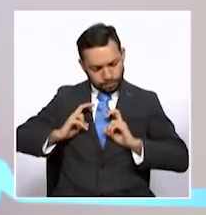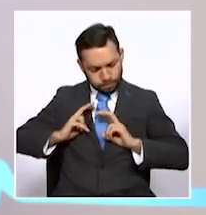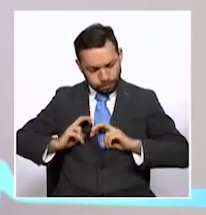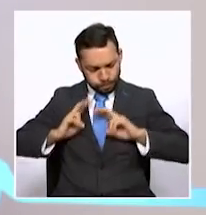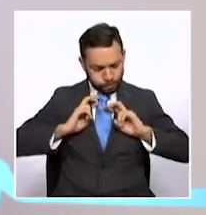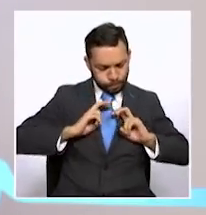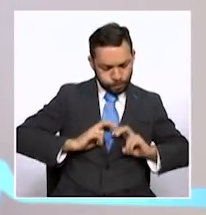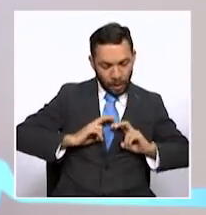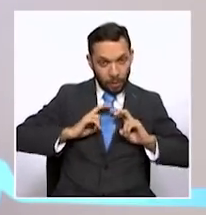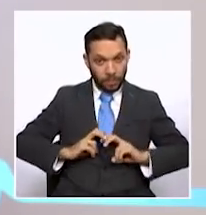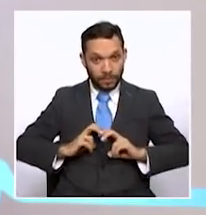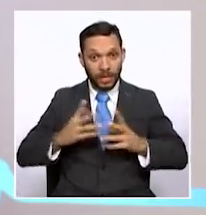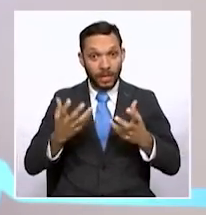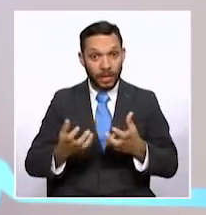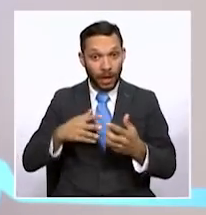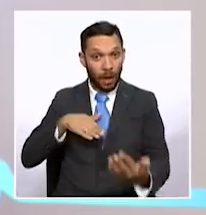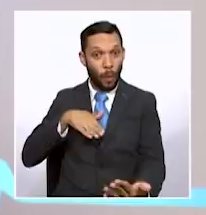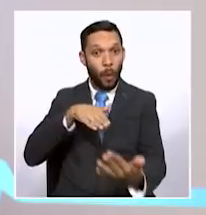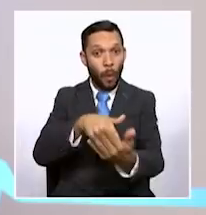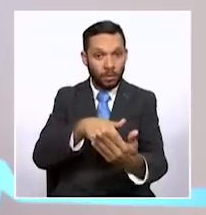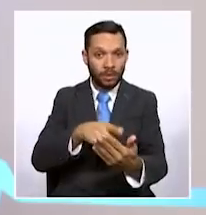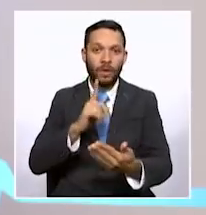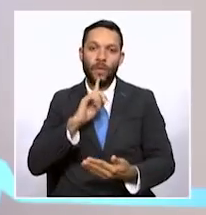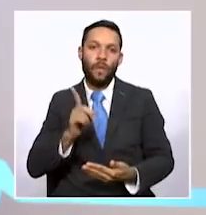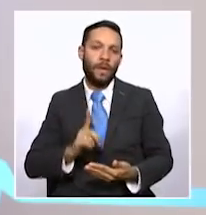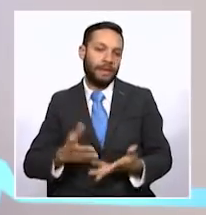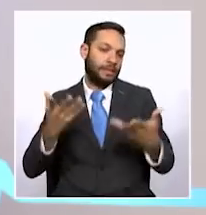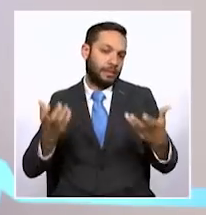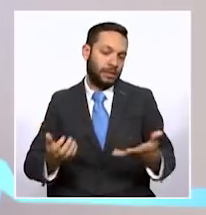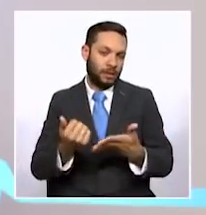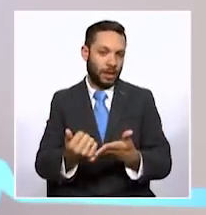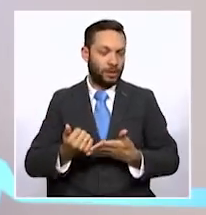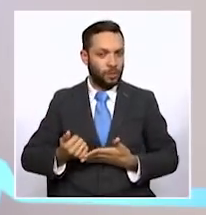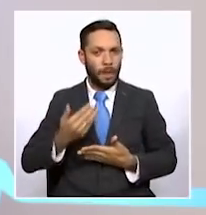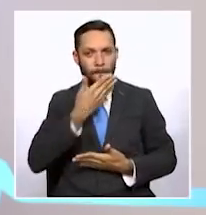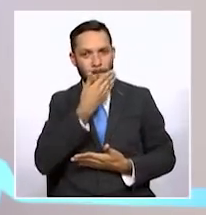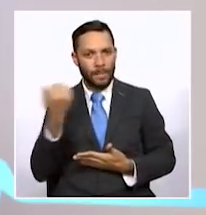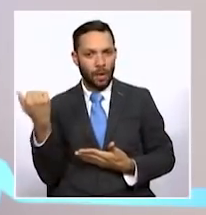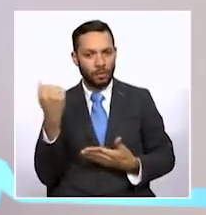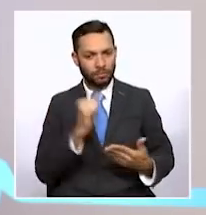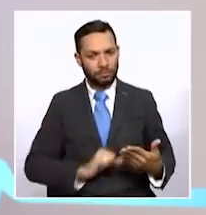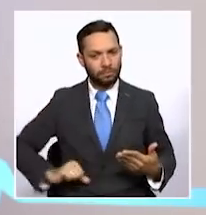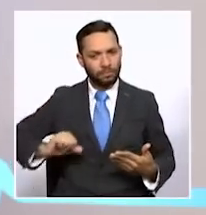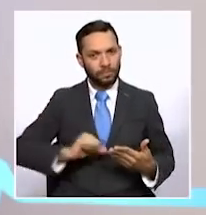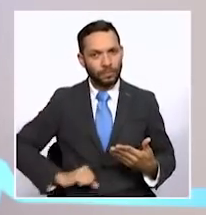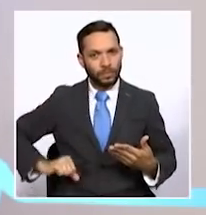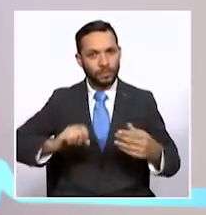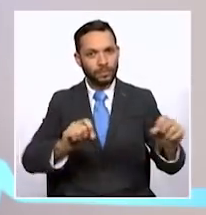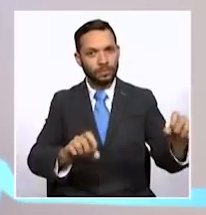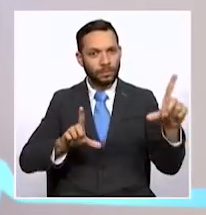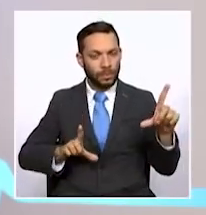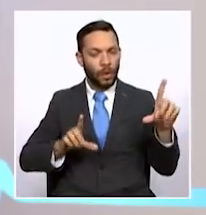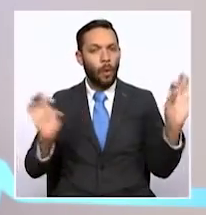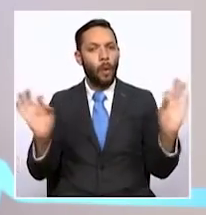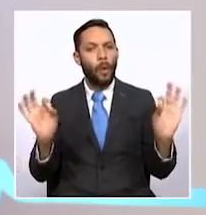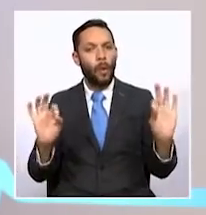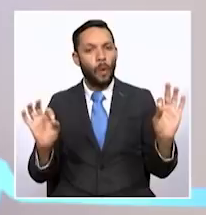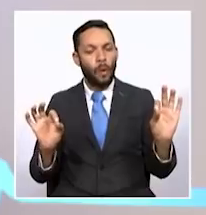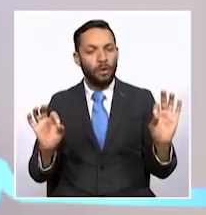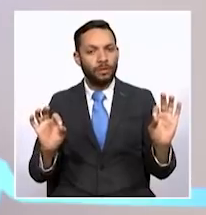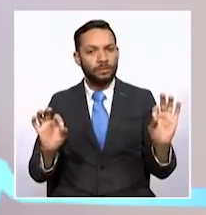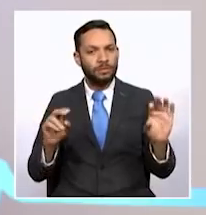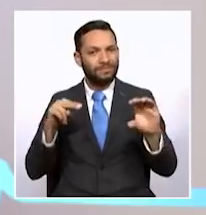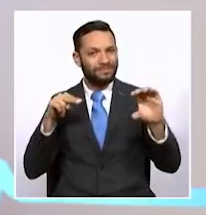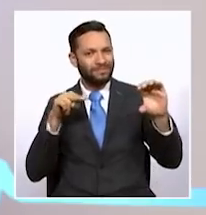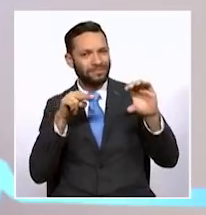crítica destructiva y no constructiva. Es muy bueno cuando tengo una radiografía, una tomografía, una resonancia, cuando tienen